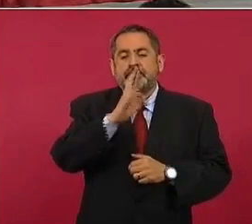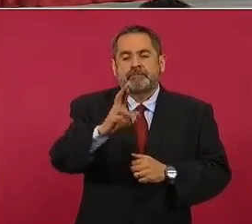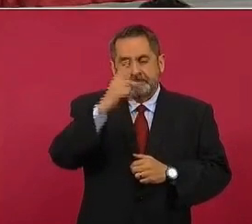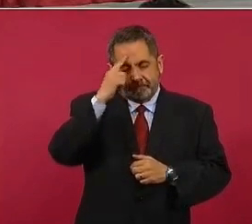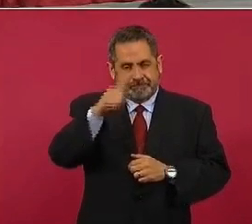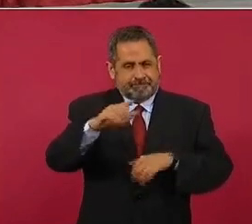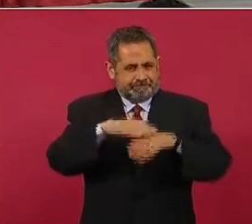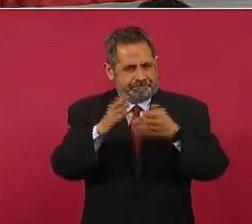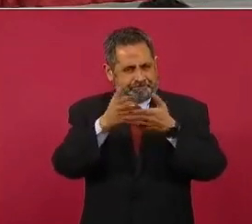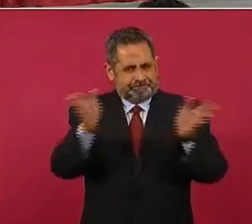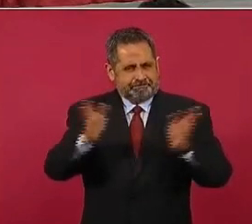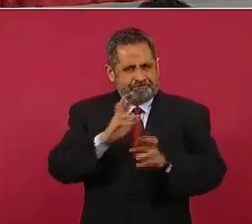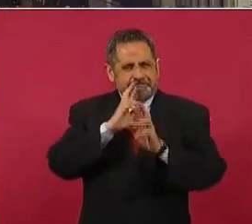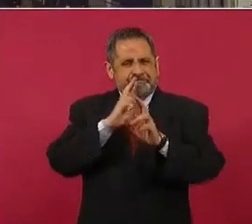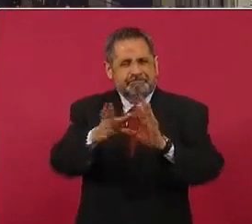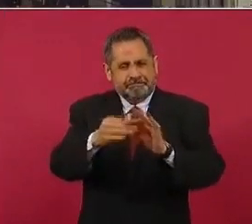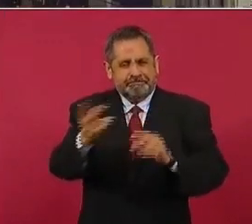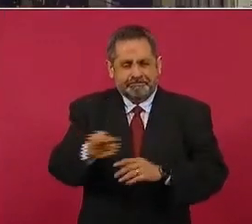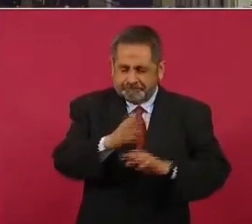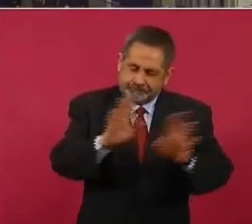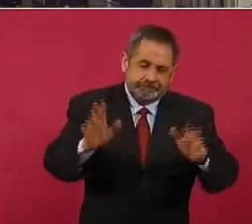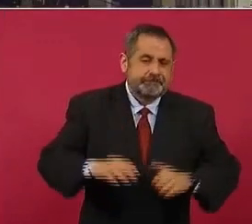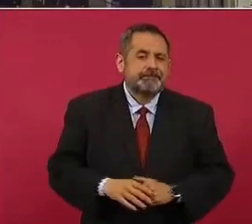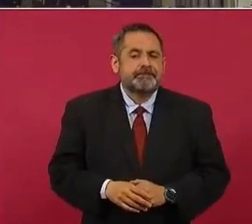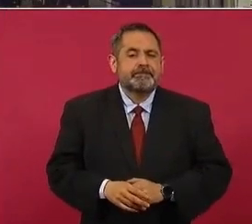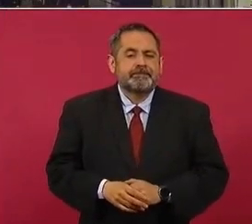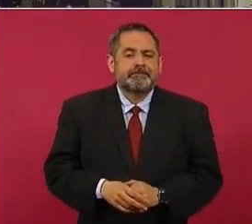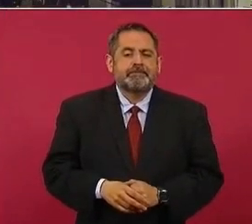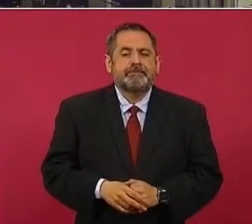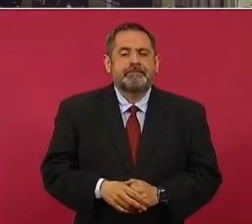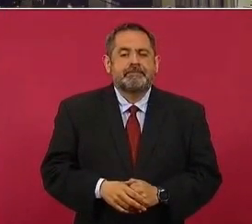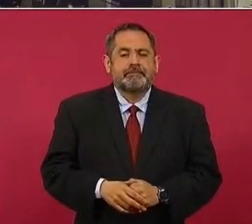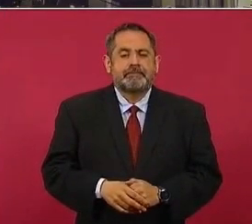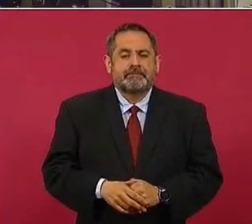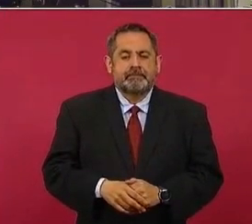así más ampliamente tu pregunta. A ver, ya.